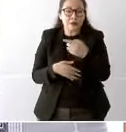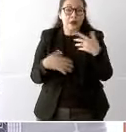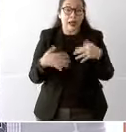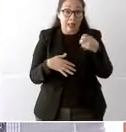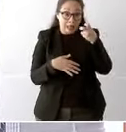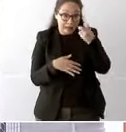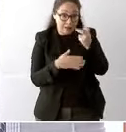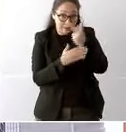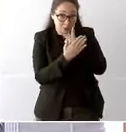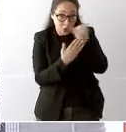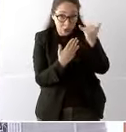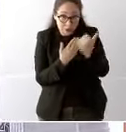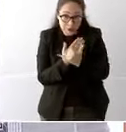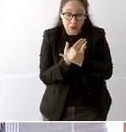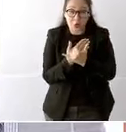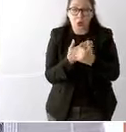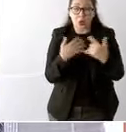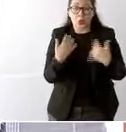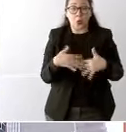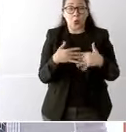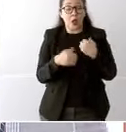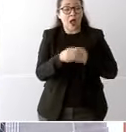por siglos,